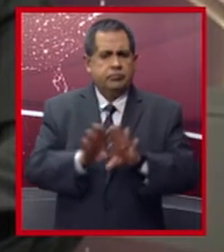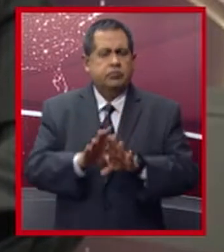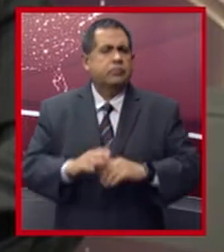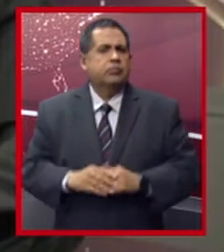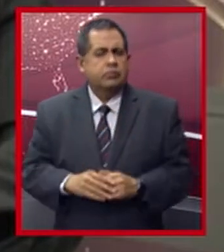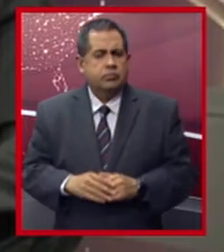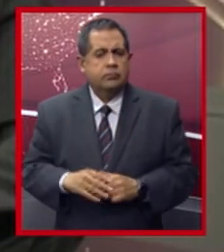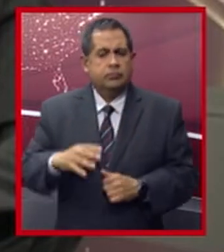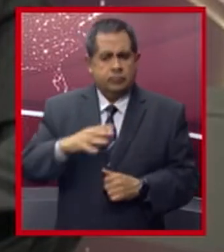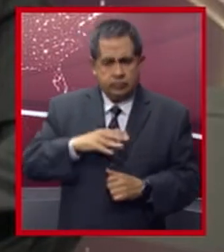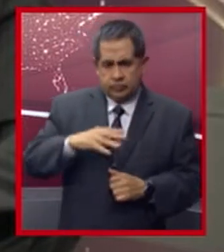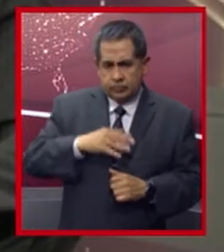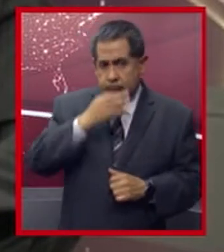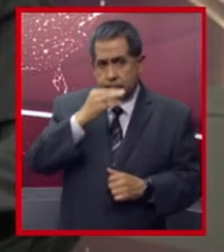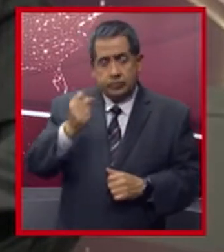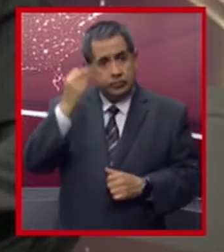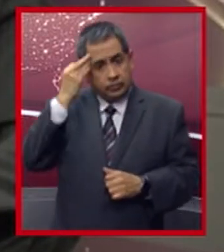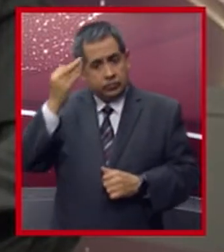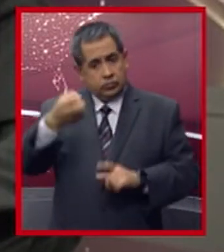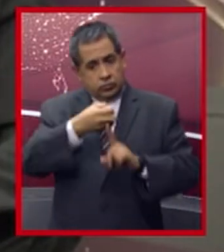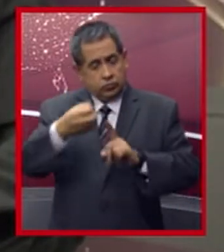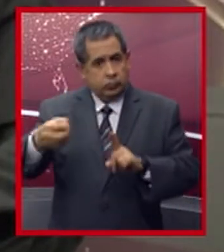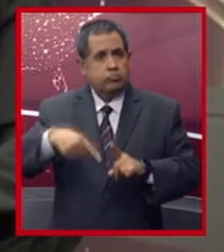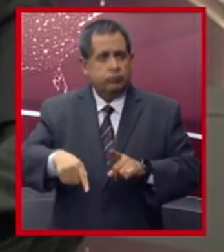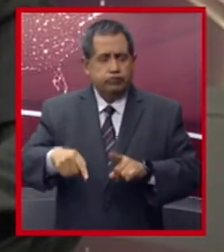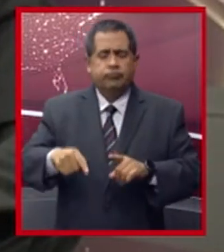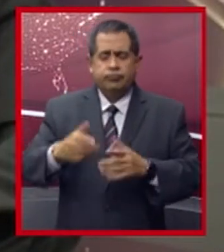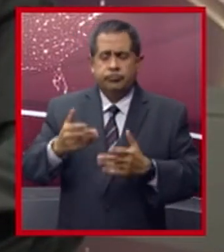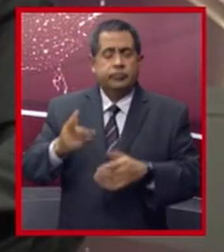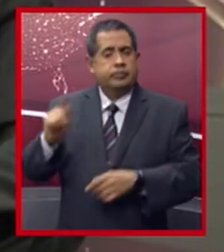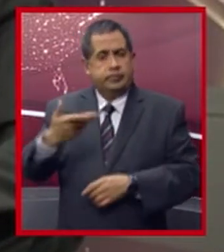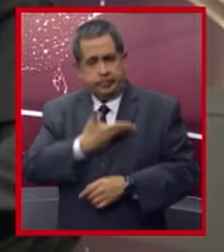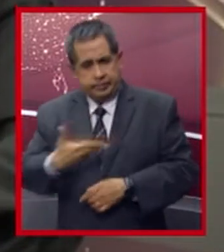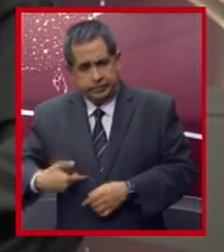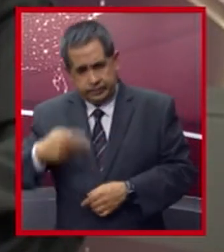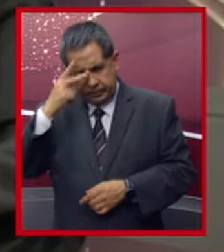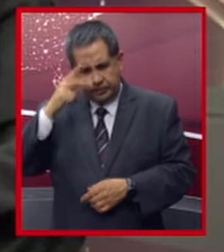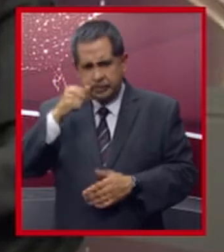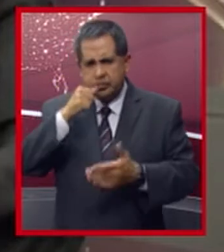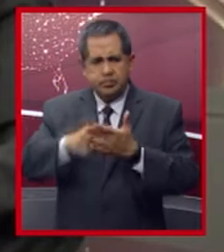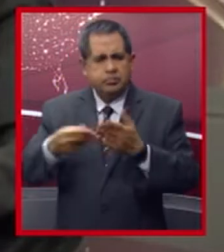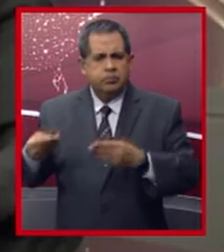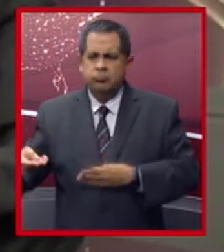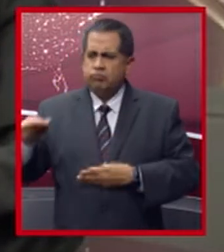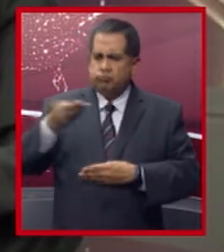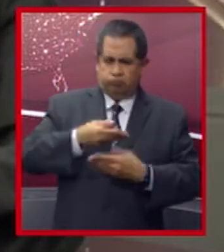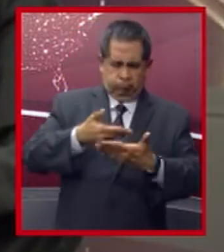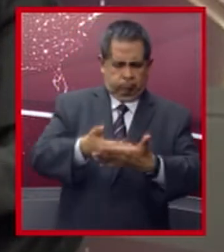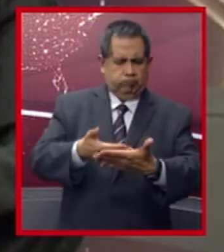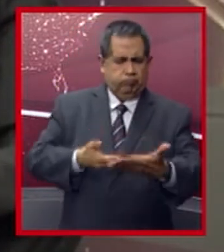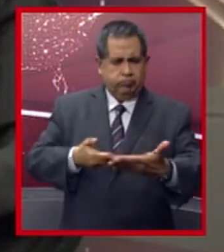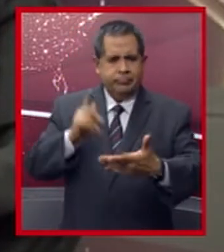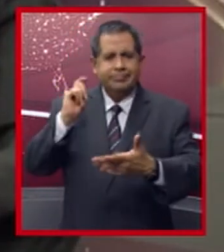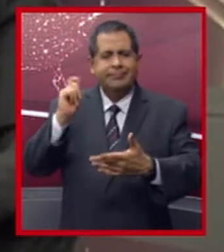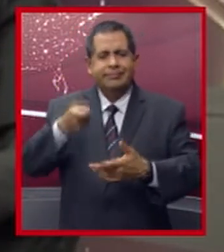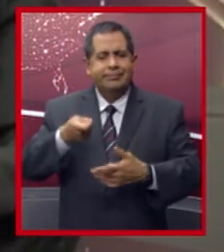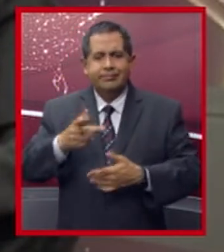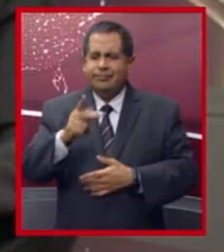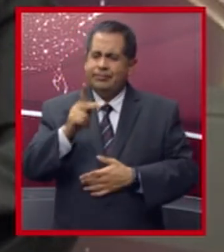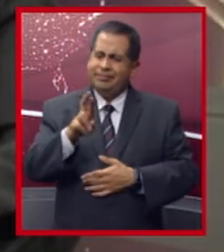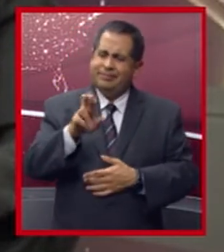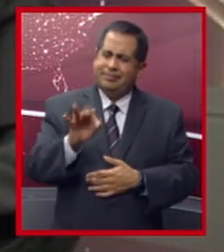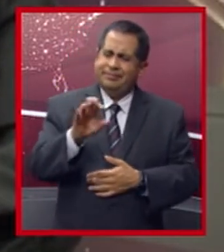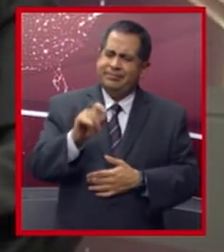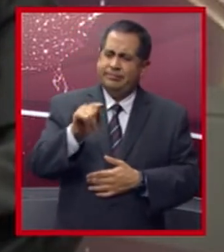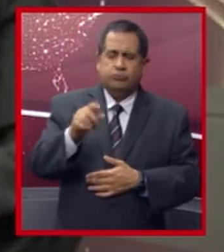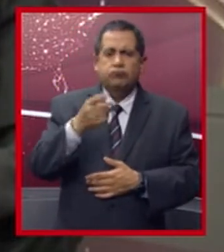Federal, al inicio del periodo ordinario de sesiones, el Poder Ejecutivo, el Presidente de la República, envió una de estas iniciativas llamadas preferentes, es decir, que el Congreso